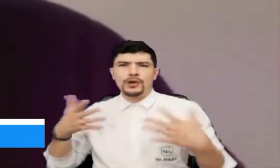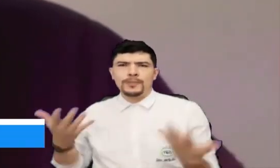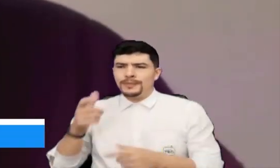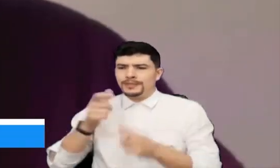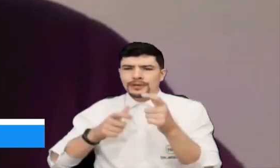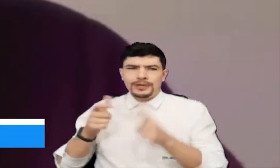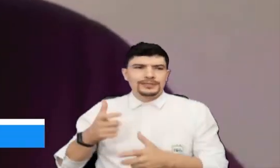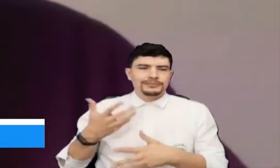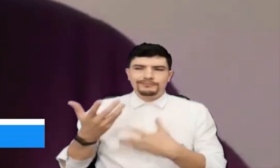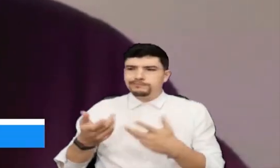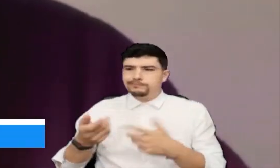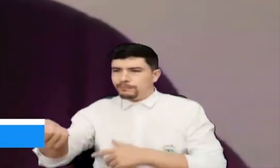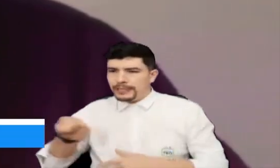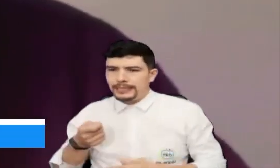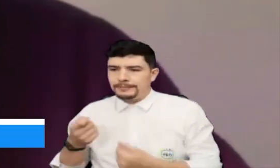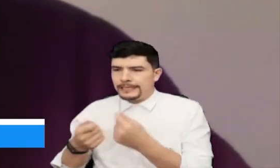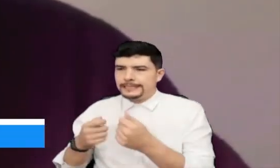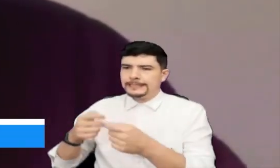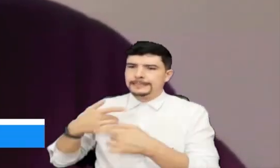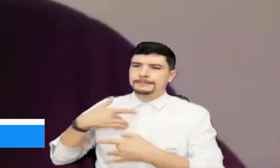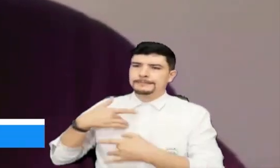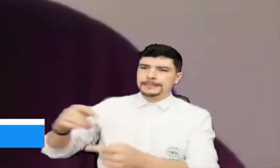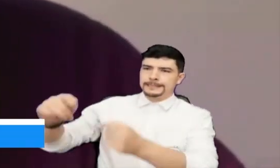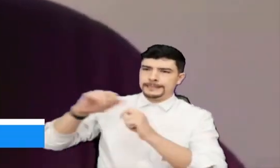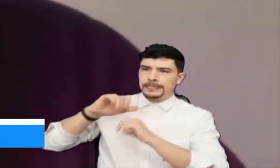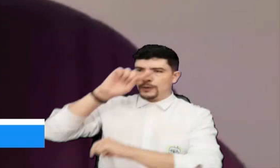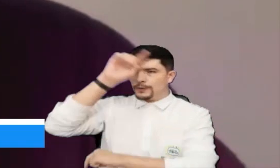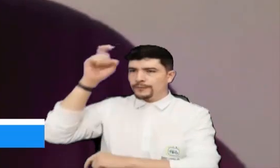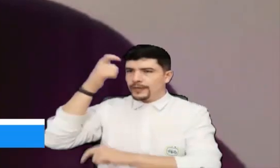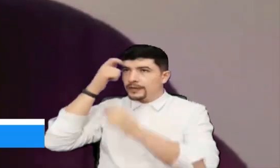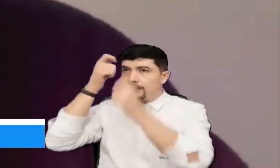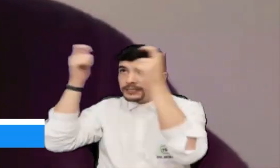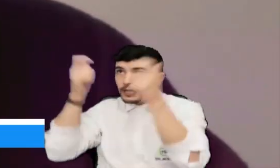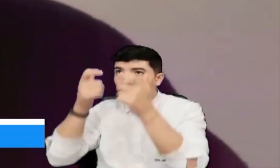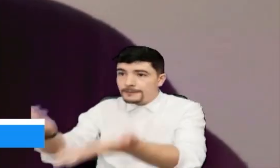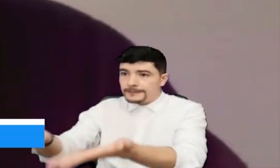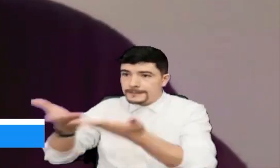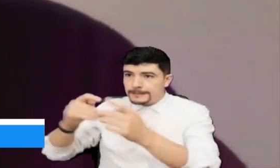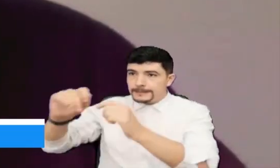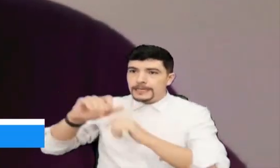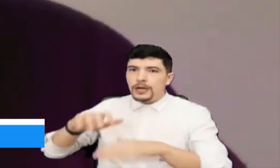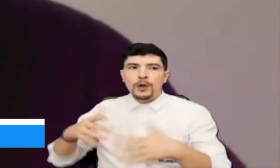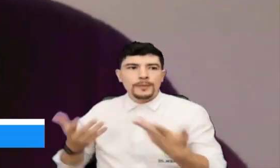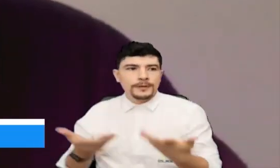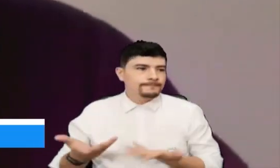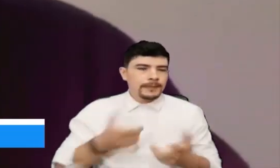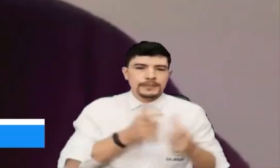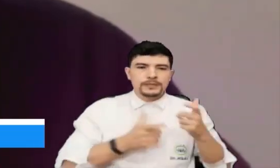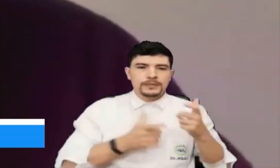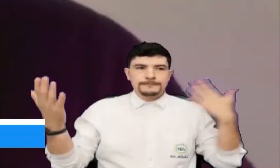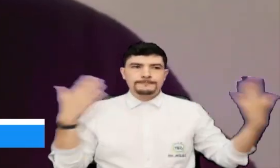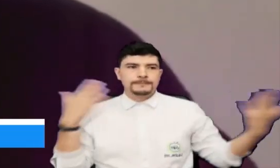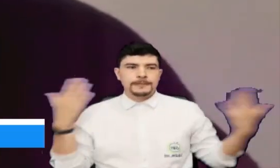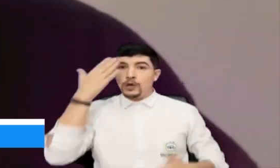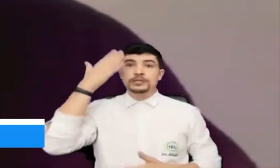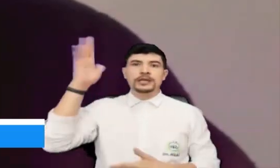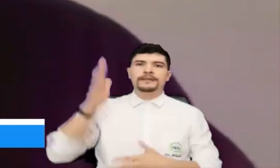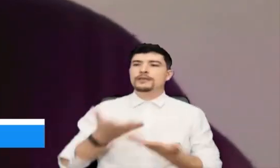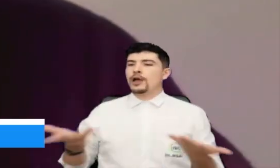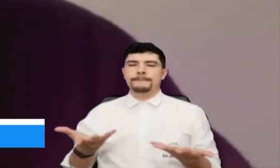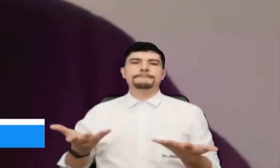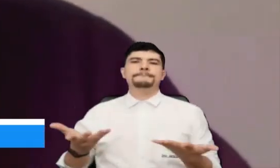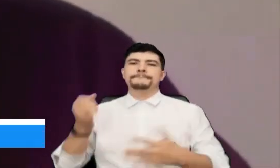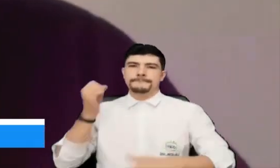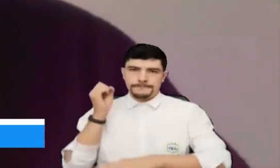cuál corresponsal pueden acercarse a reclamar el ingreso solidario. Estos cerca de 30.000